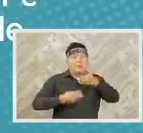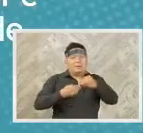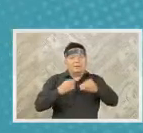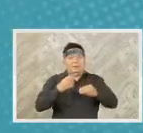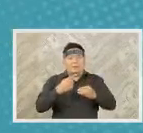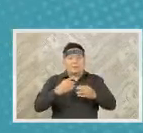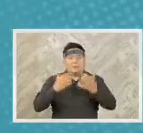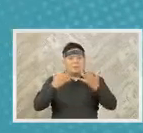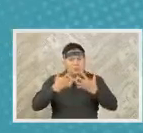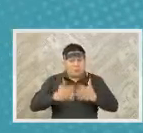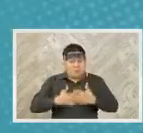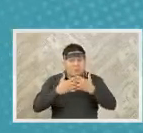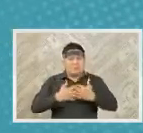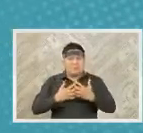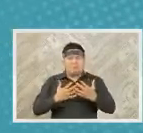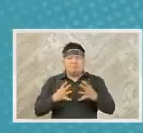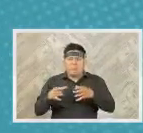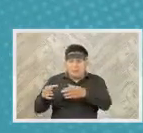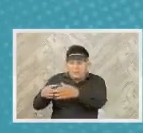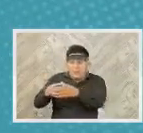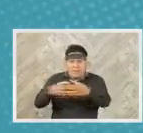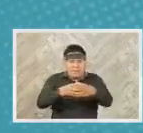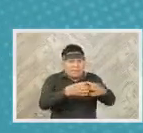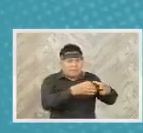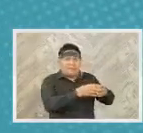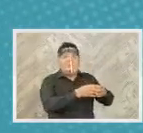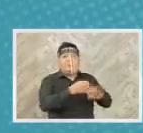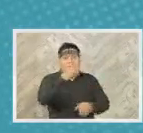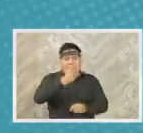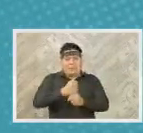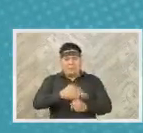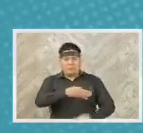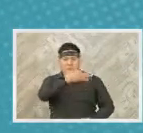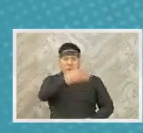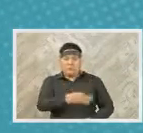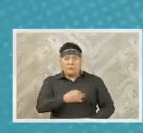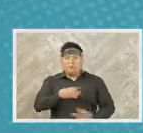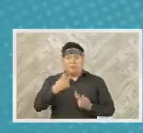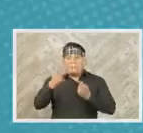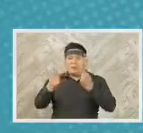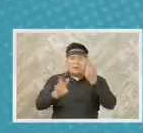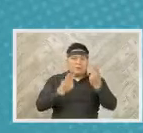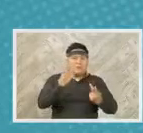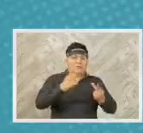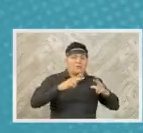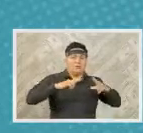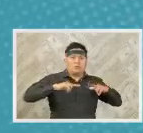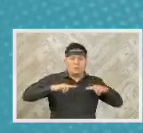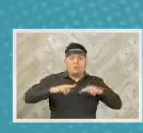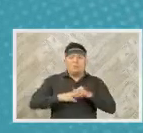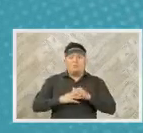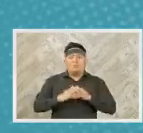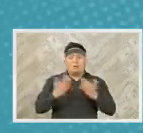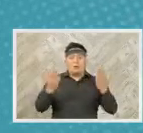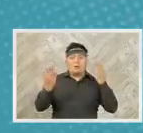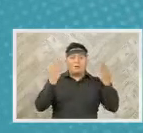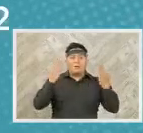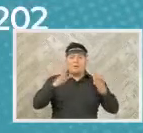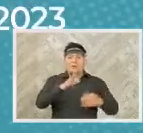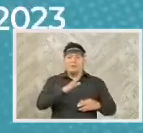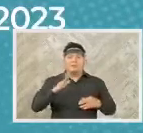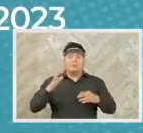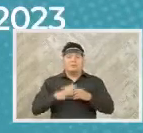el emprendimiento, la asociatividad, el empleo decente, el turismo, la ruralidad productiva y activa y